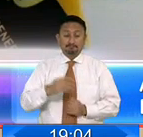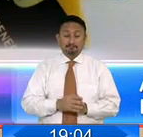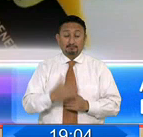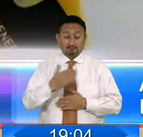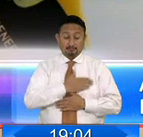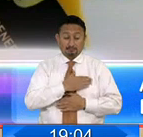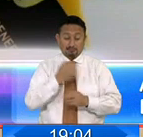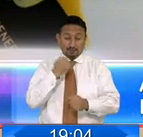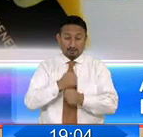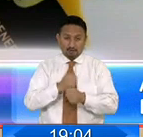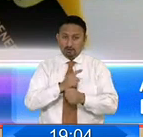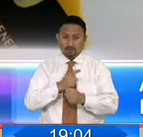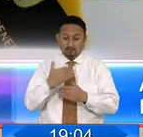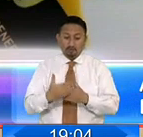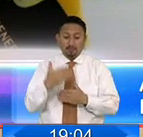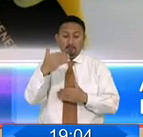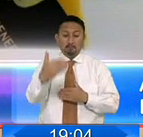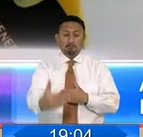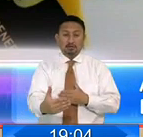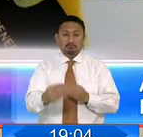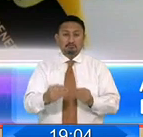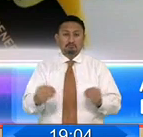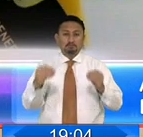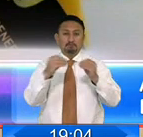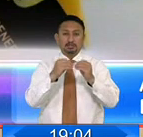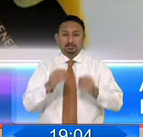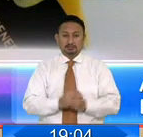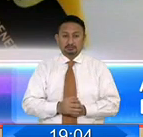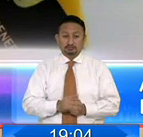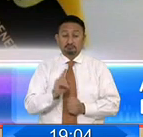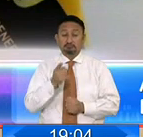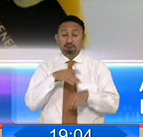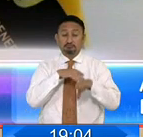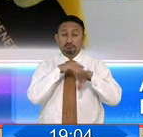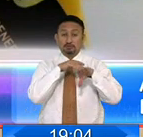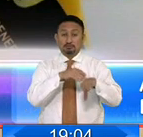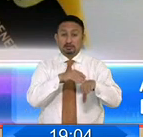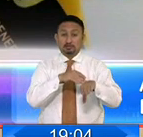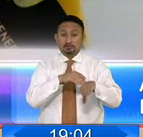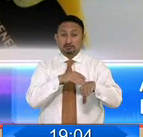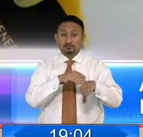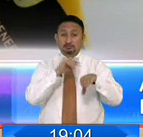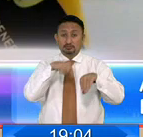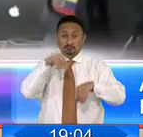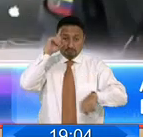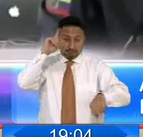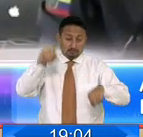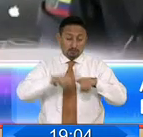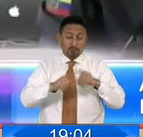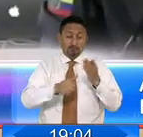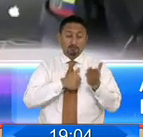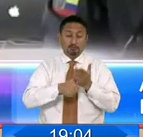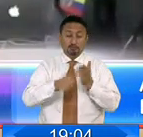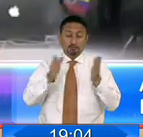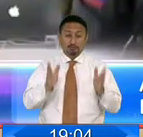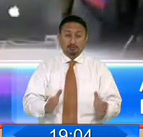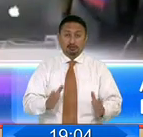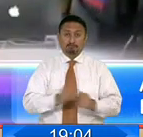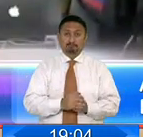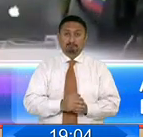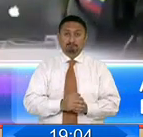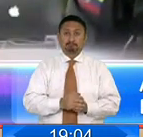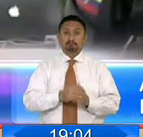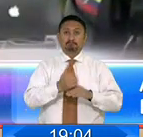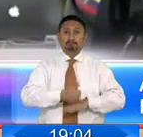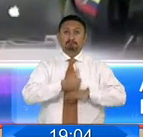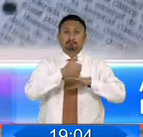de lo que implica con la única espalda terminó acuerdo ministerial el comandante general de la